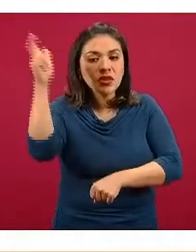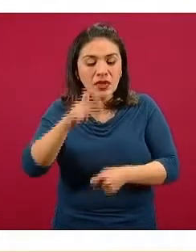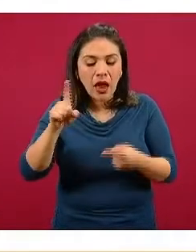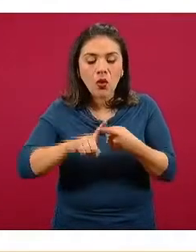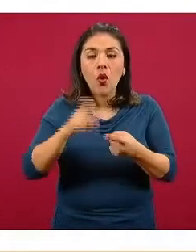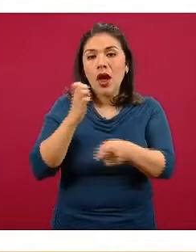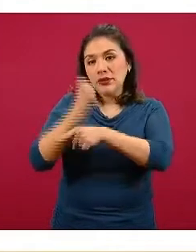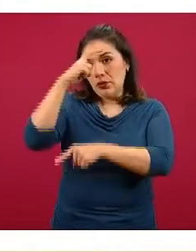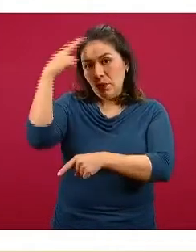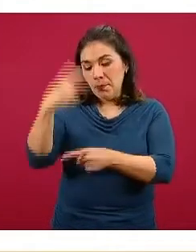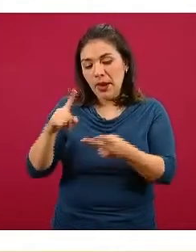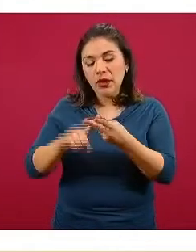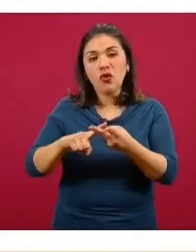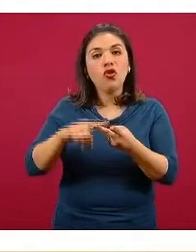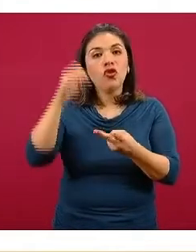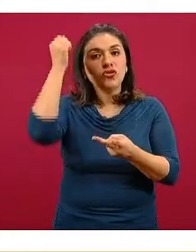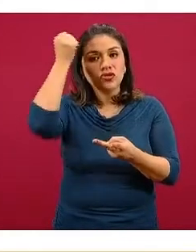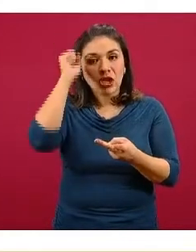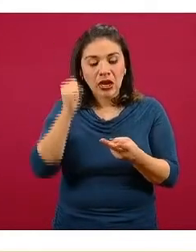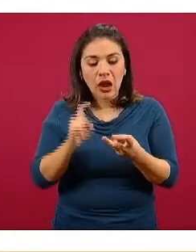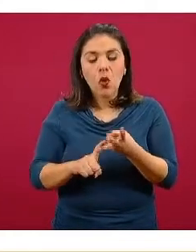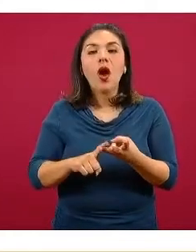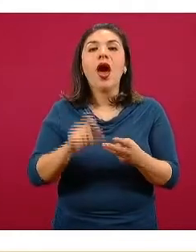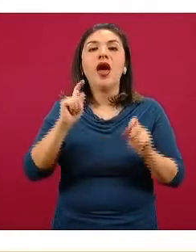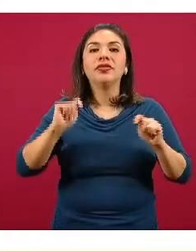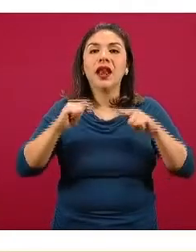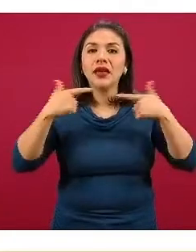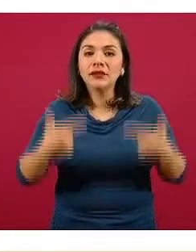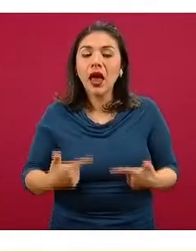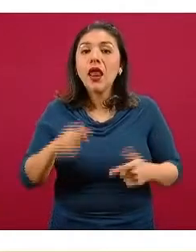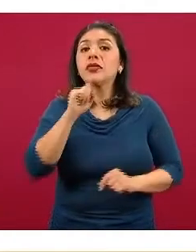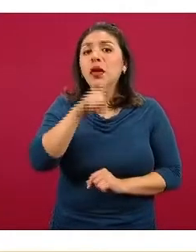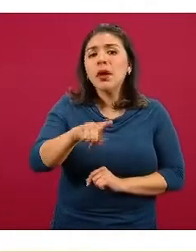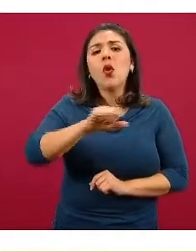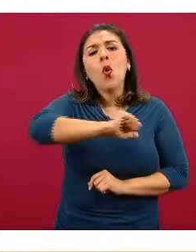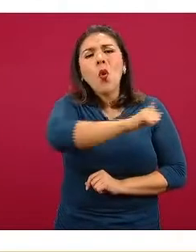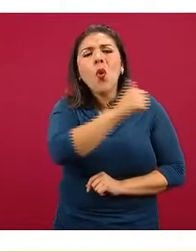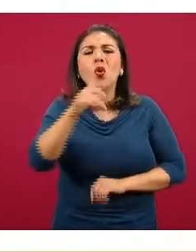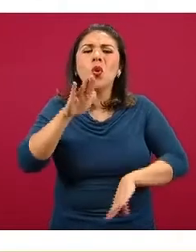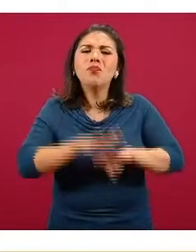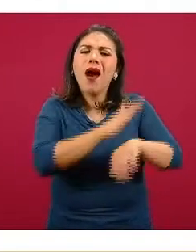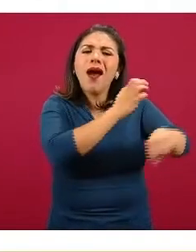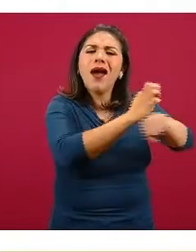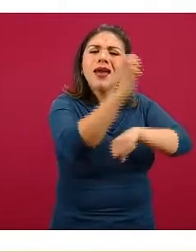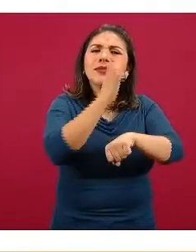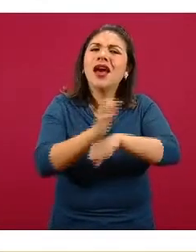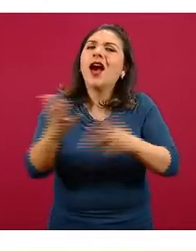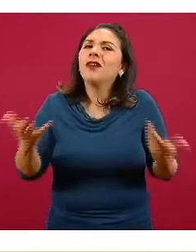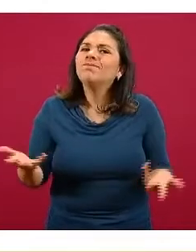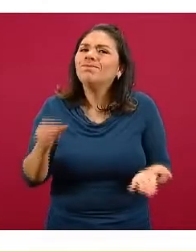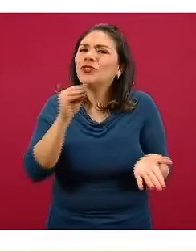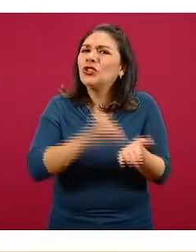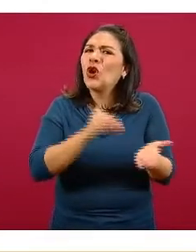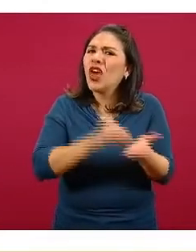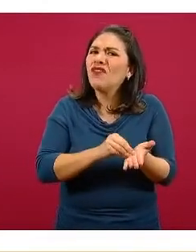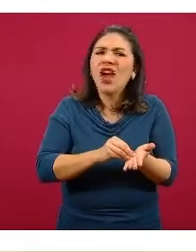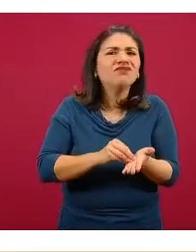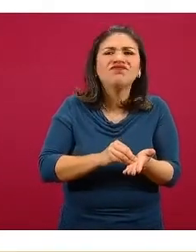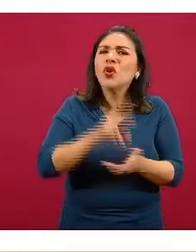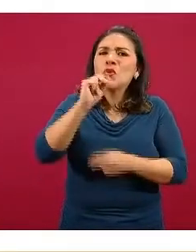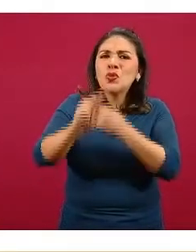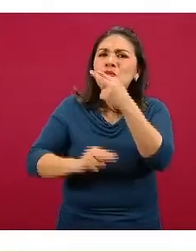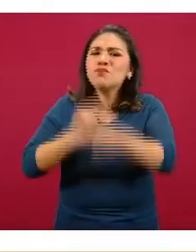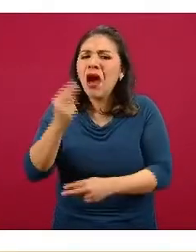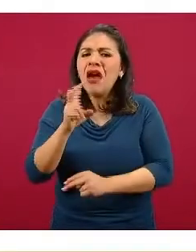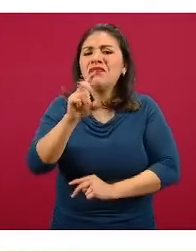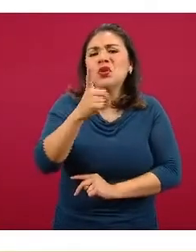de México, a Sinaloa, a Tlaxcala, pero también vemos algunas otras entidades que se mantienen en un